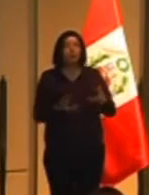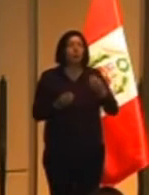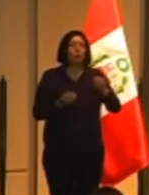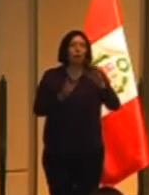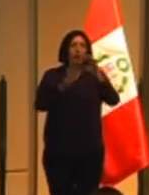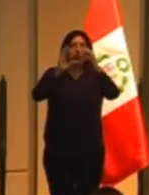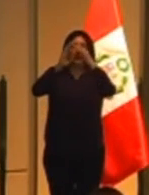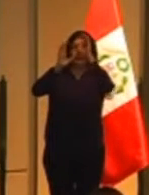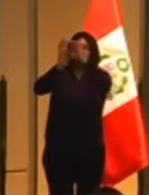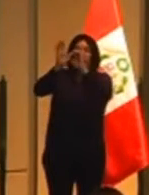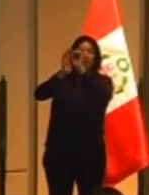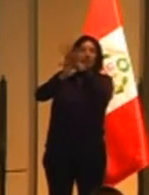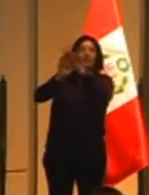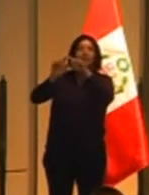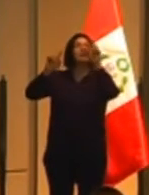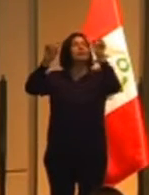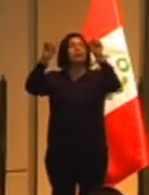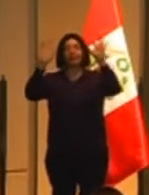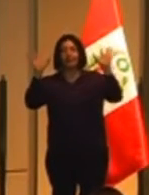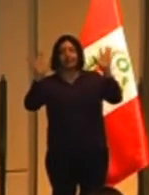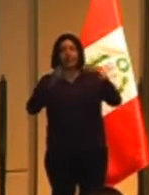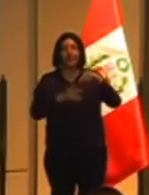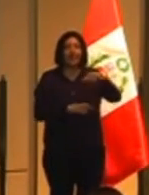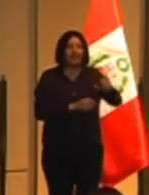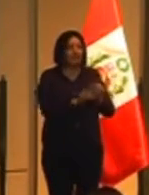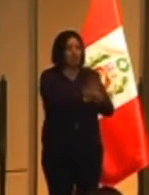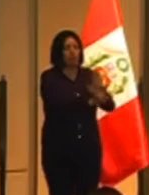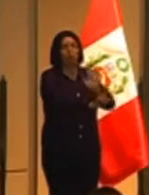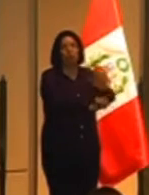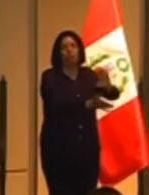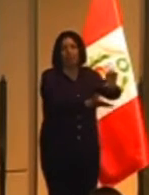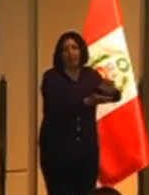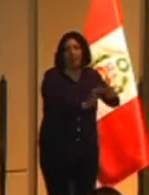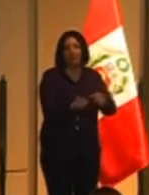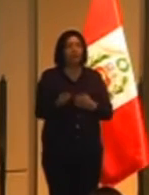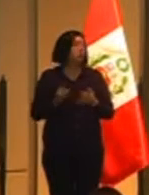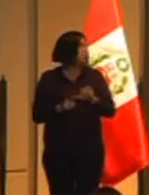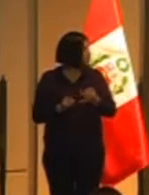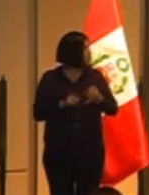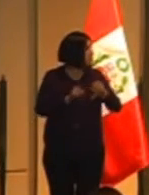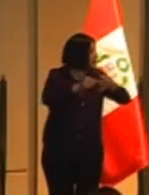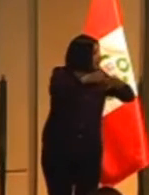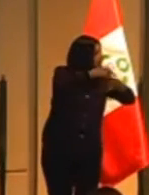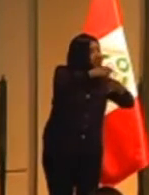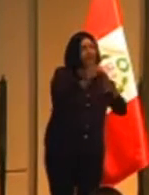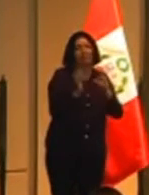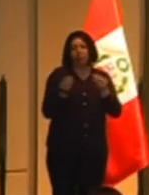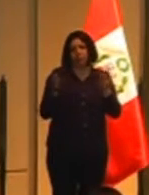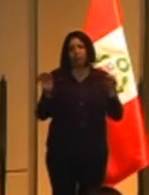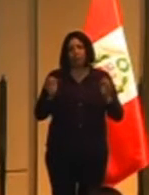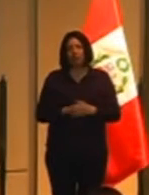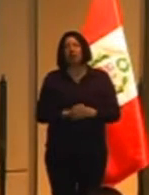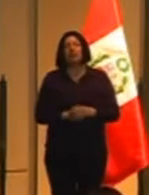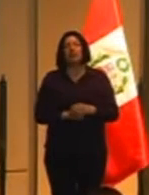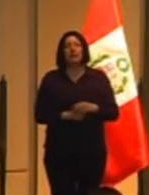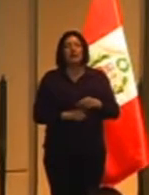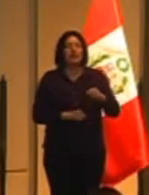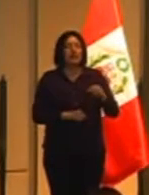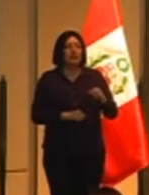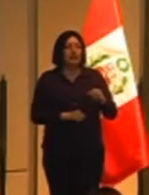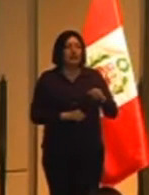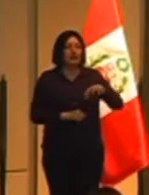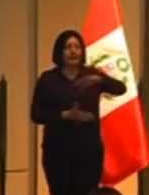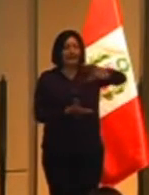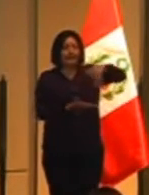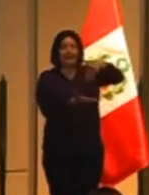las Estrellas, Poesía en tu Parque, Circo en tu Parque, Vitrina Joven, entre otras. El núcleo de